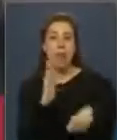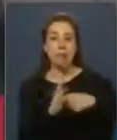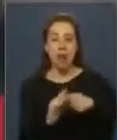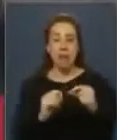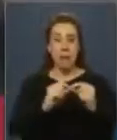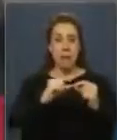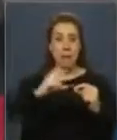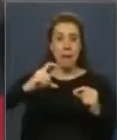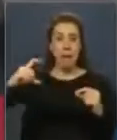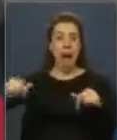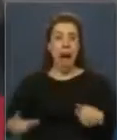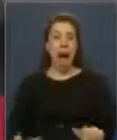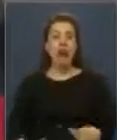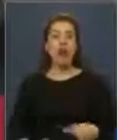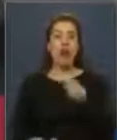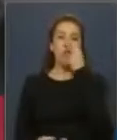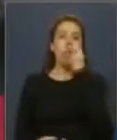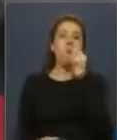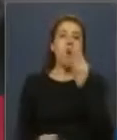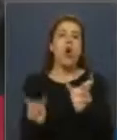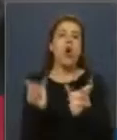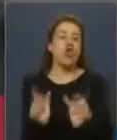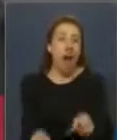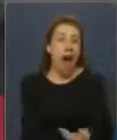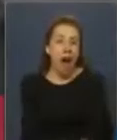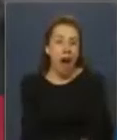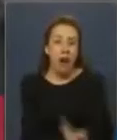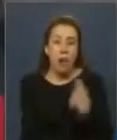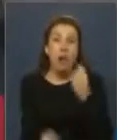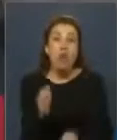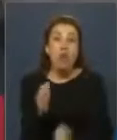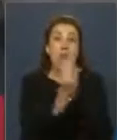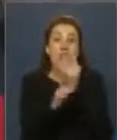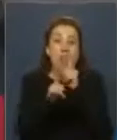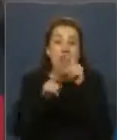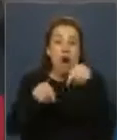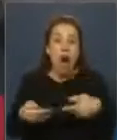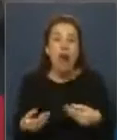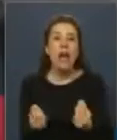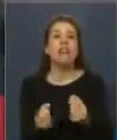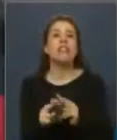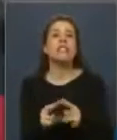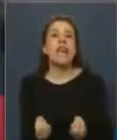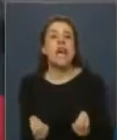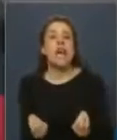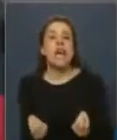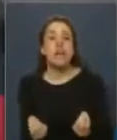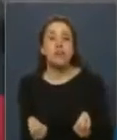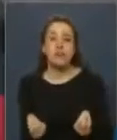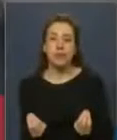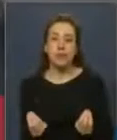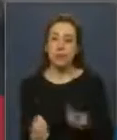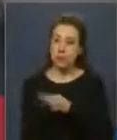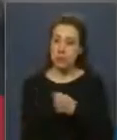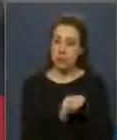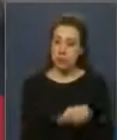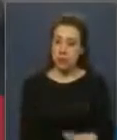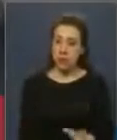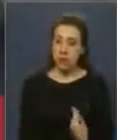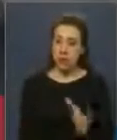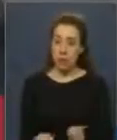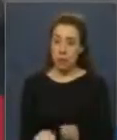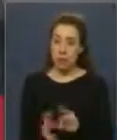fue progresivo. Ahora recién se está viendo un poco de control, pero entra una nueva cepa. ¿Qué vamos a hacer ante eso? Presidente, si hoy día